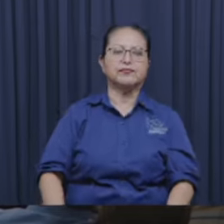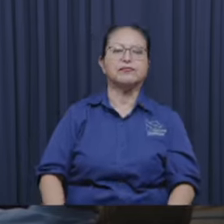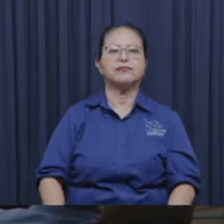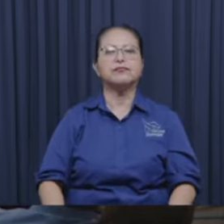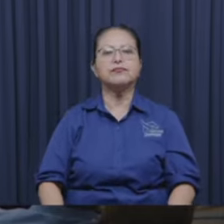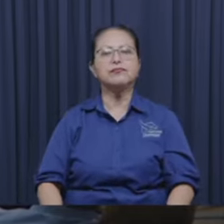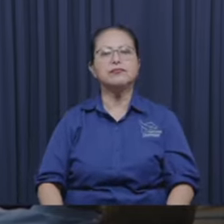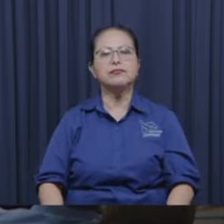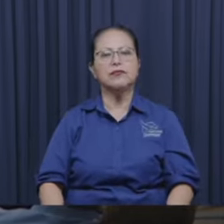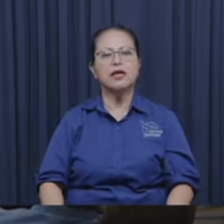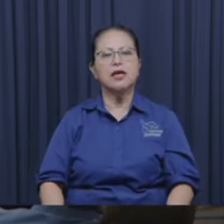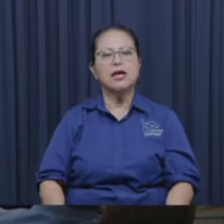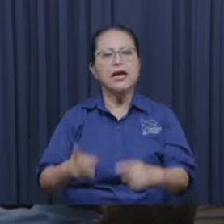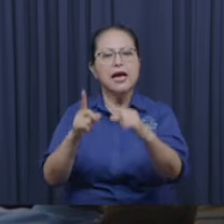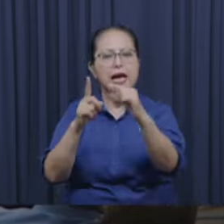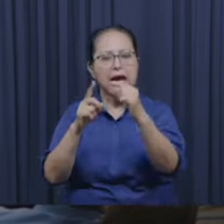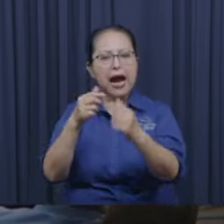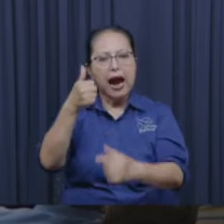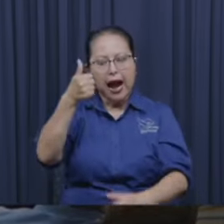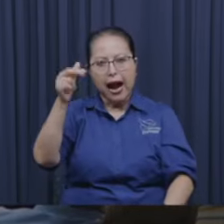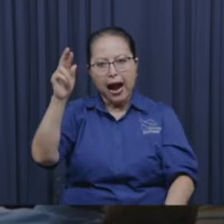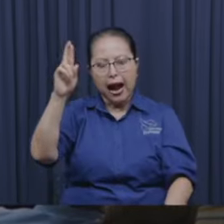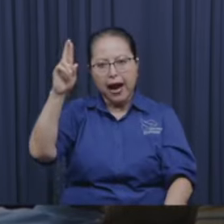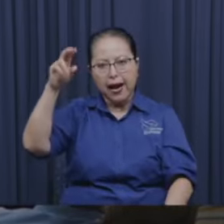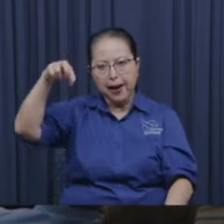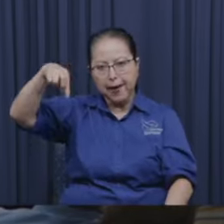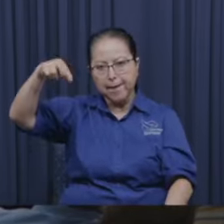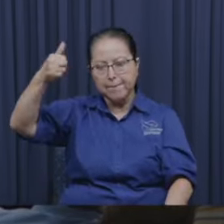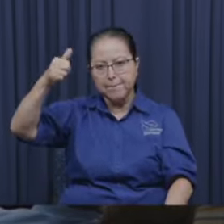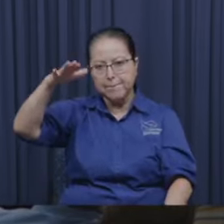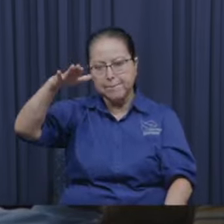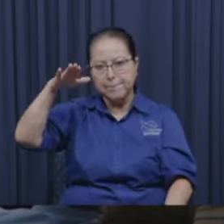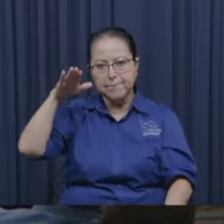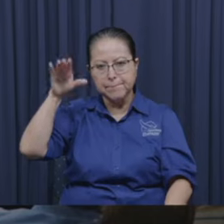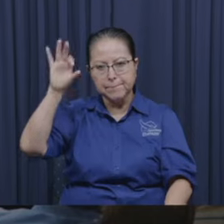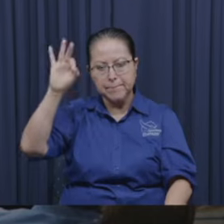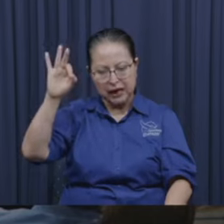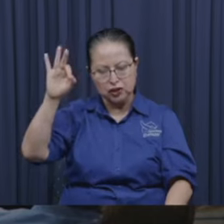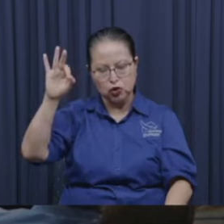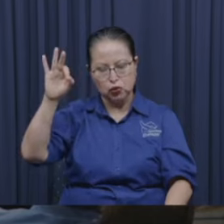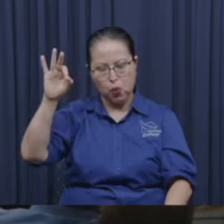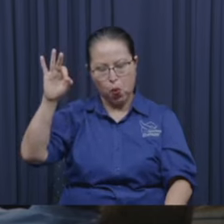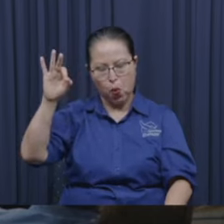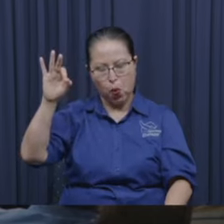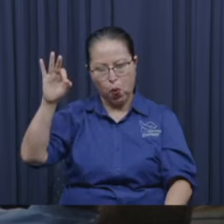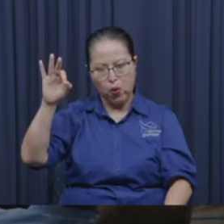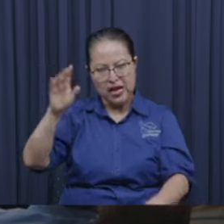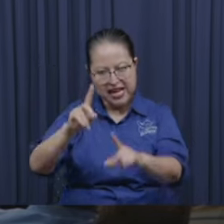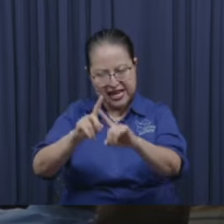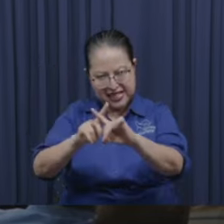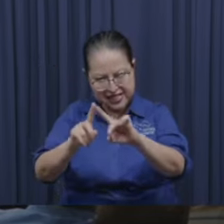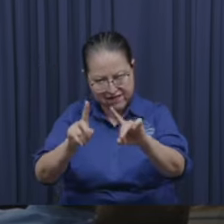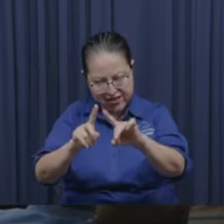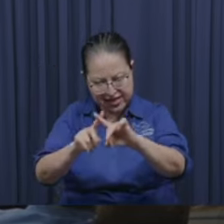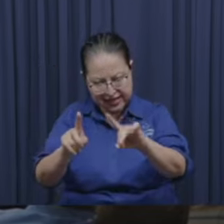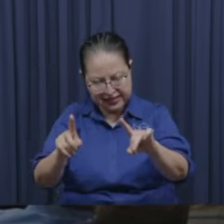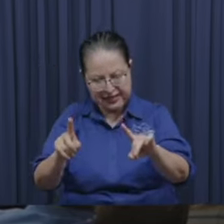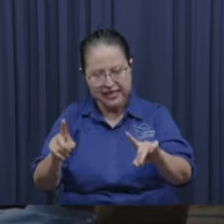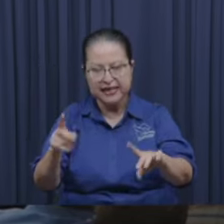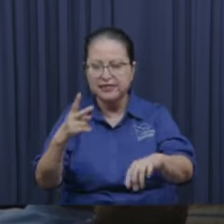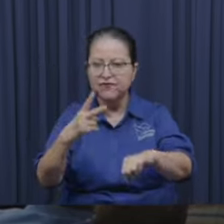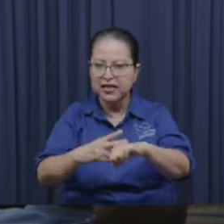solo una vez aparece var veces es harpazo per dice no es que solo una vez aparece por eso no creeremos en el rapto y nos vamos a quedar a la gran